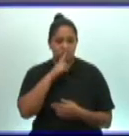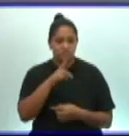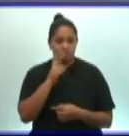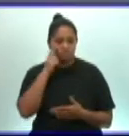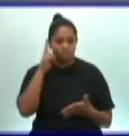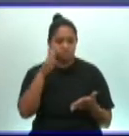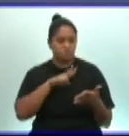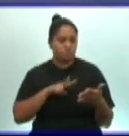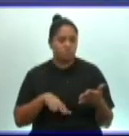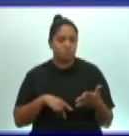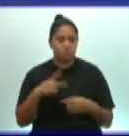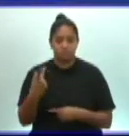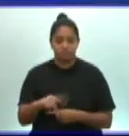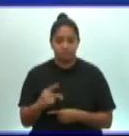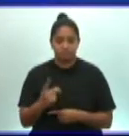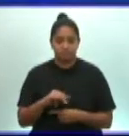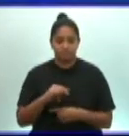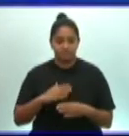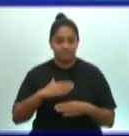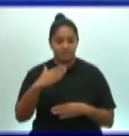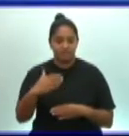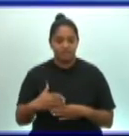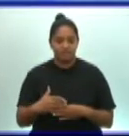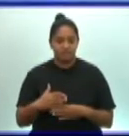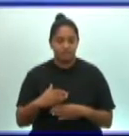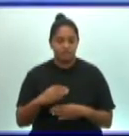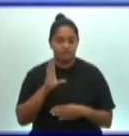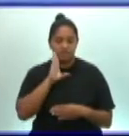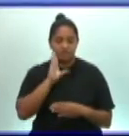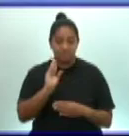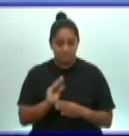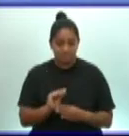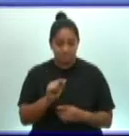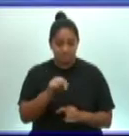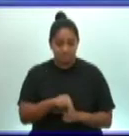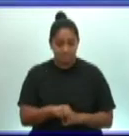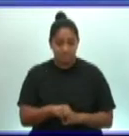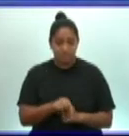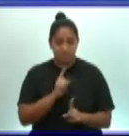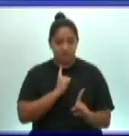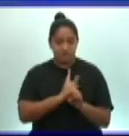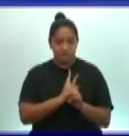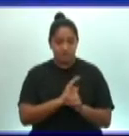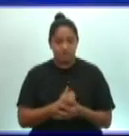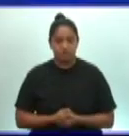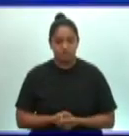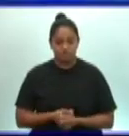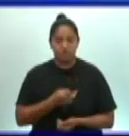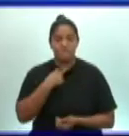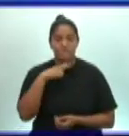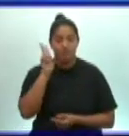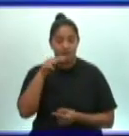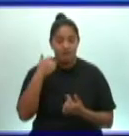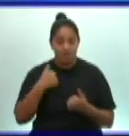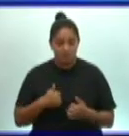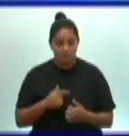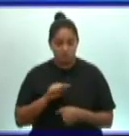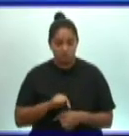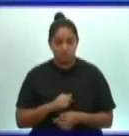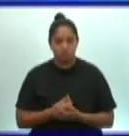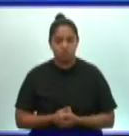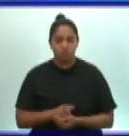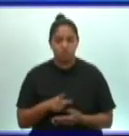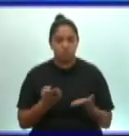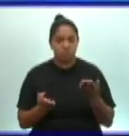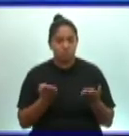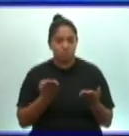revisar los ejercicios que anteriormente vimos en el encuentro anterior para la autoevaluación, y bueno, que hoy estaremos